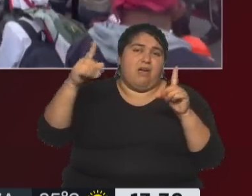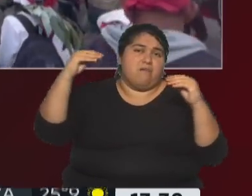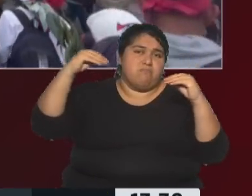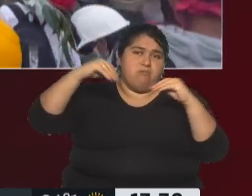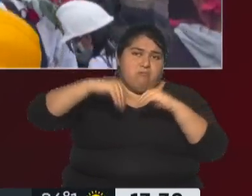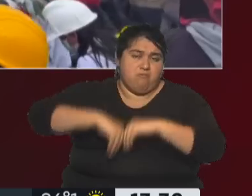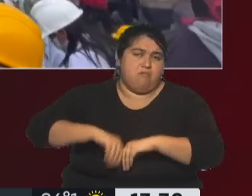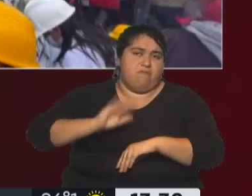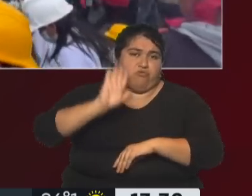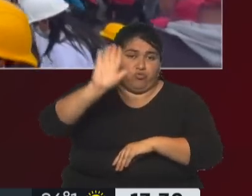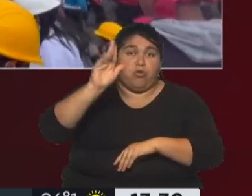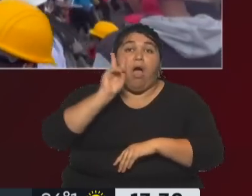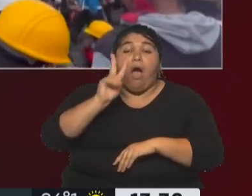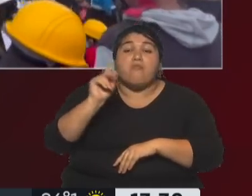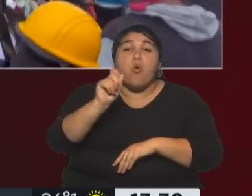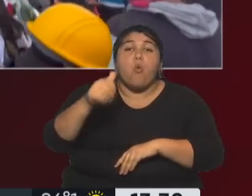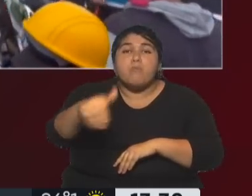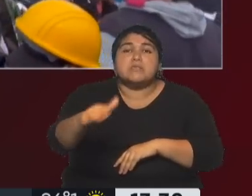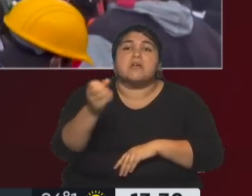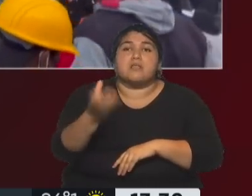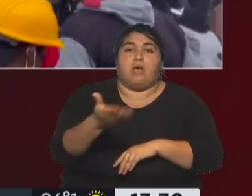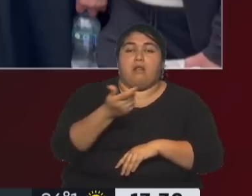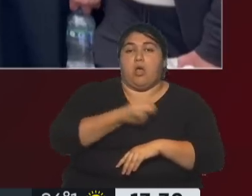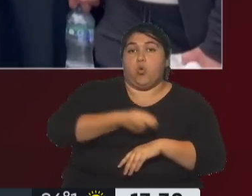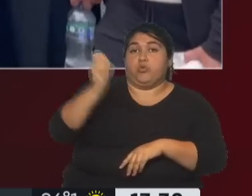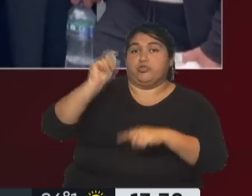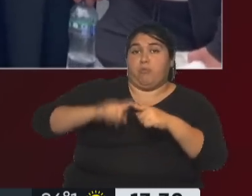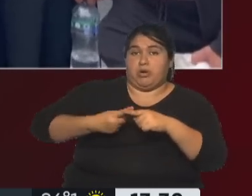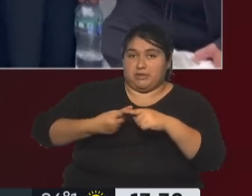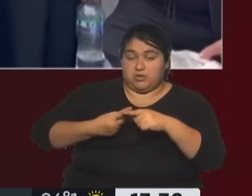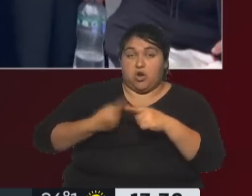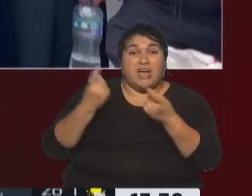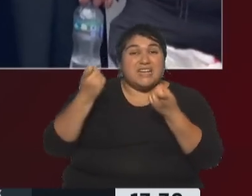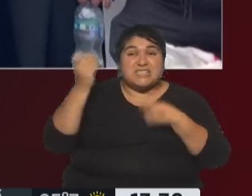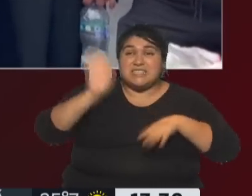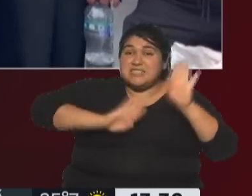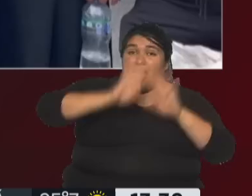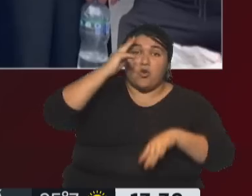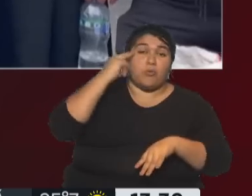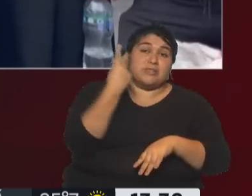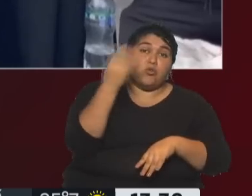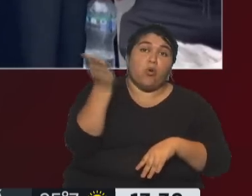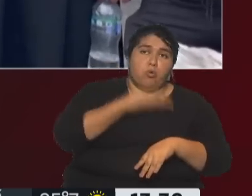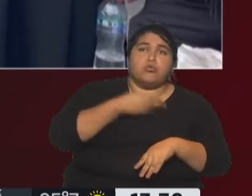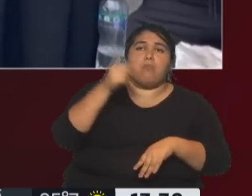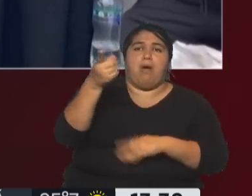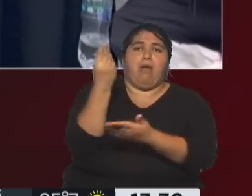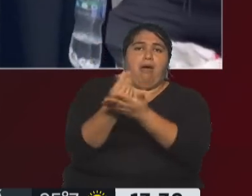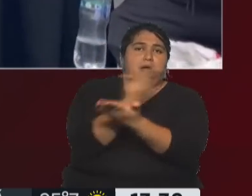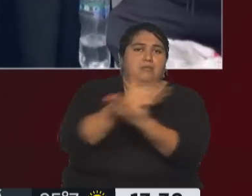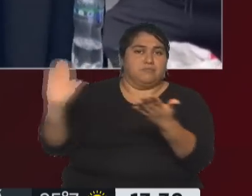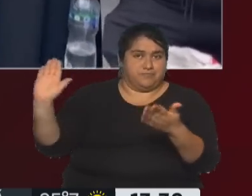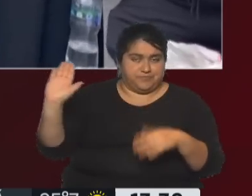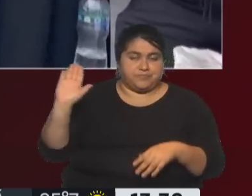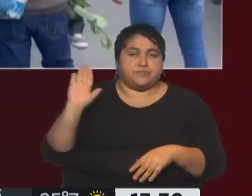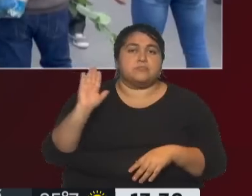que veremos en un mes cómo avanza este juicio político. Necesita 92 votos para ser destituido. Fueron más de